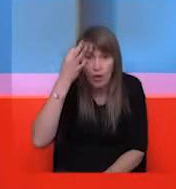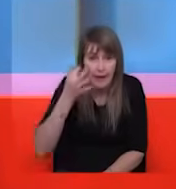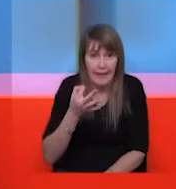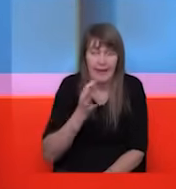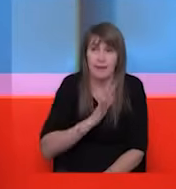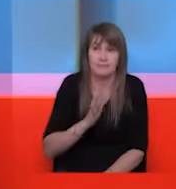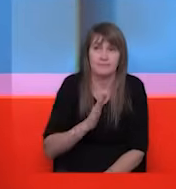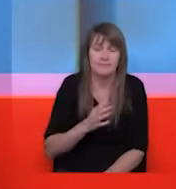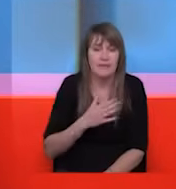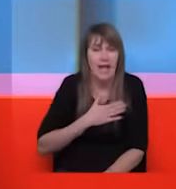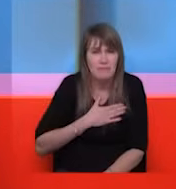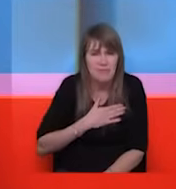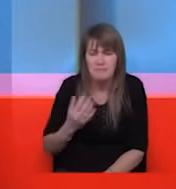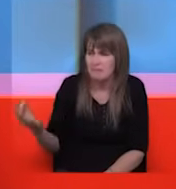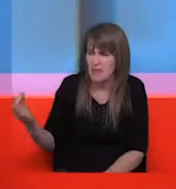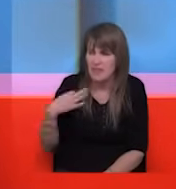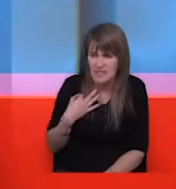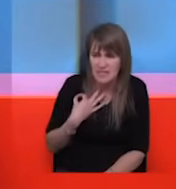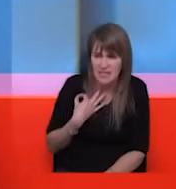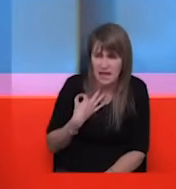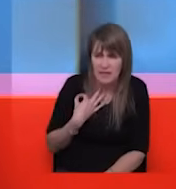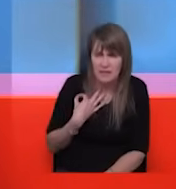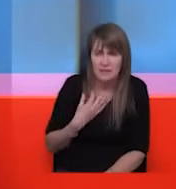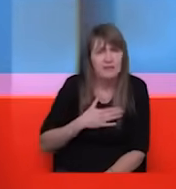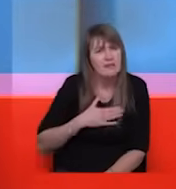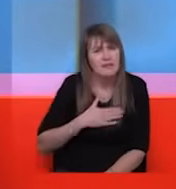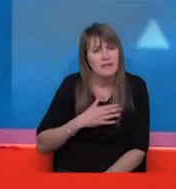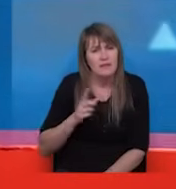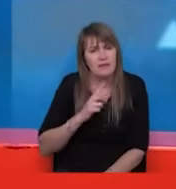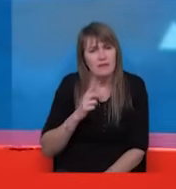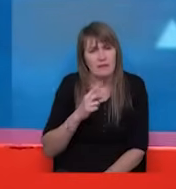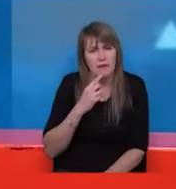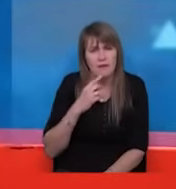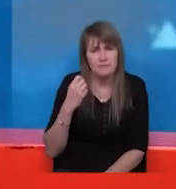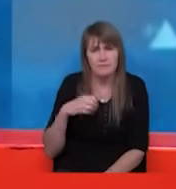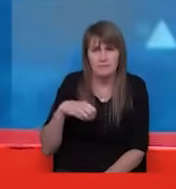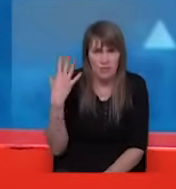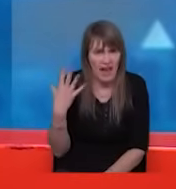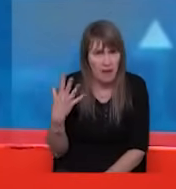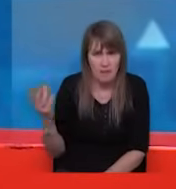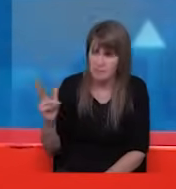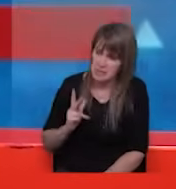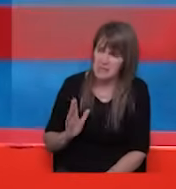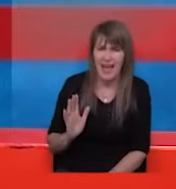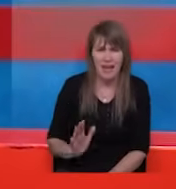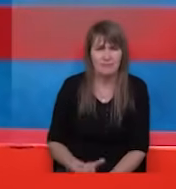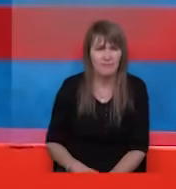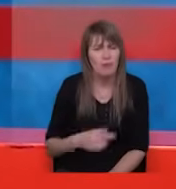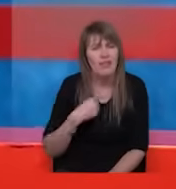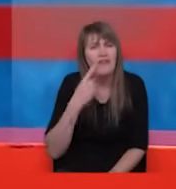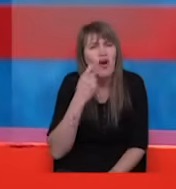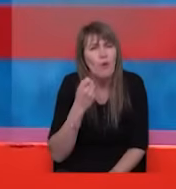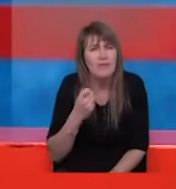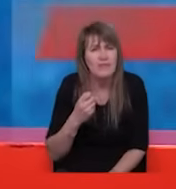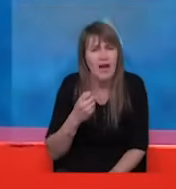si quiere, que me daban esa noticia y yo personalmente no le daba el grado de dramatismo que tenía. Como ¿por qué si fuera, razón